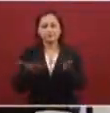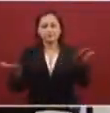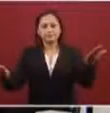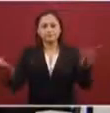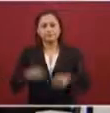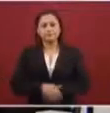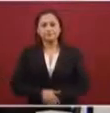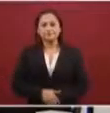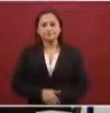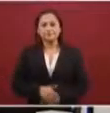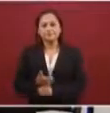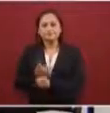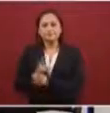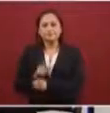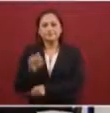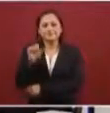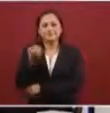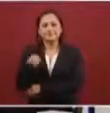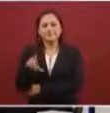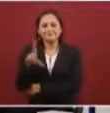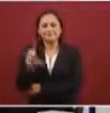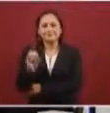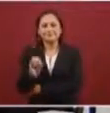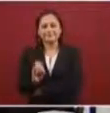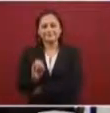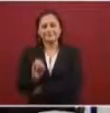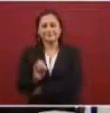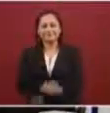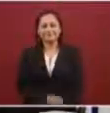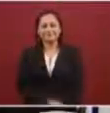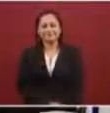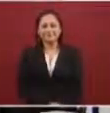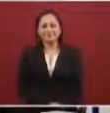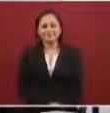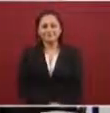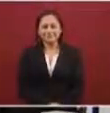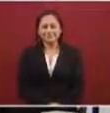Mexicanos, el licenciado Andrés Manuel López Obrador.